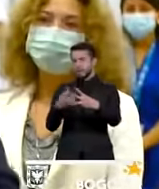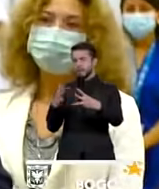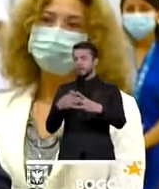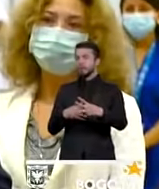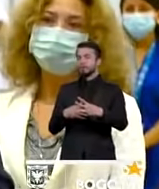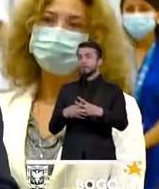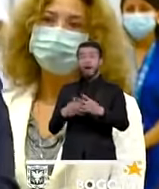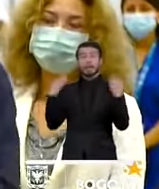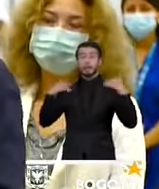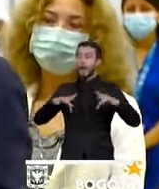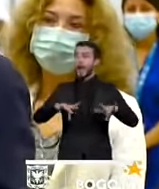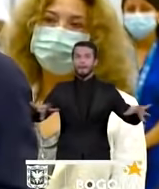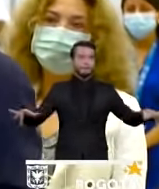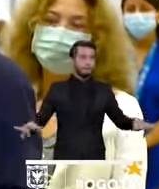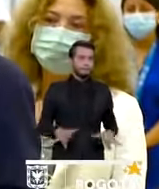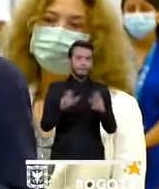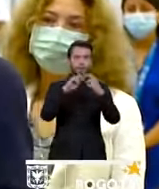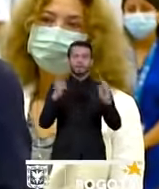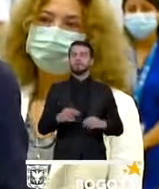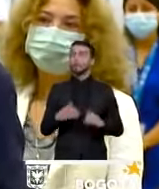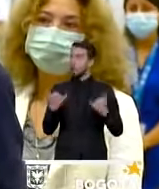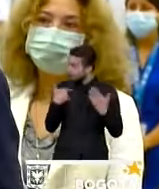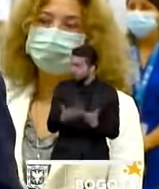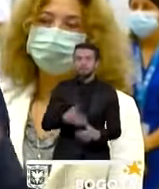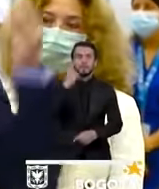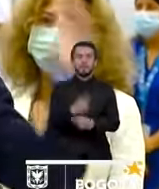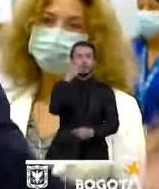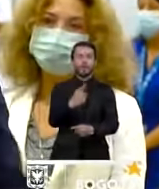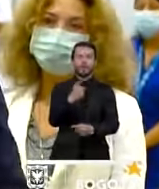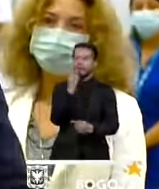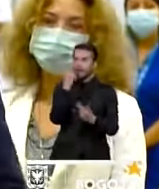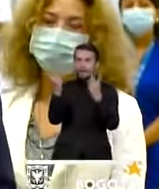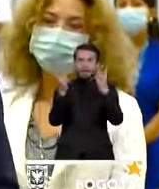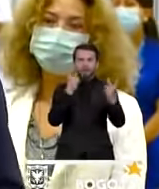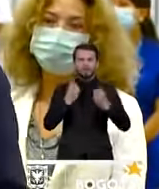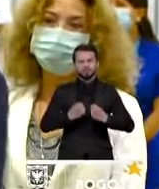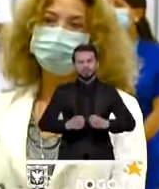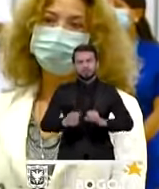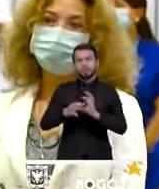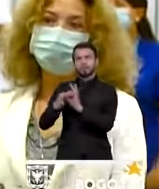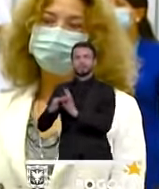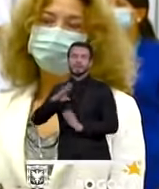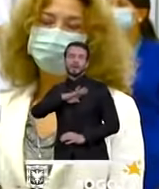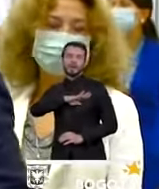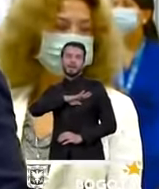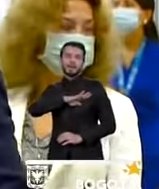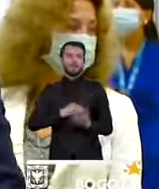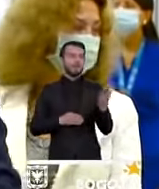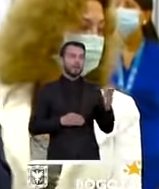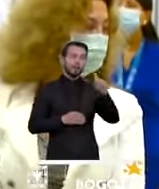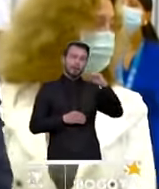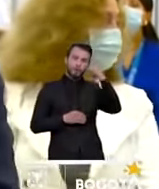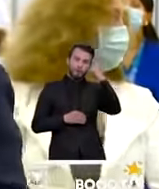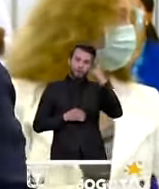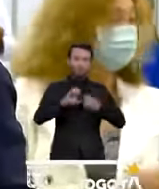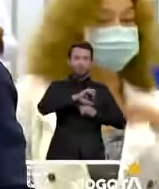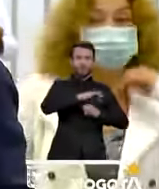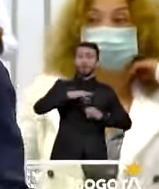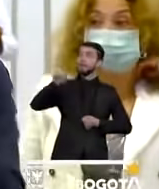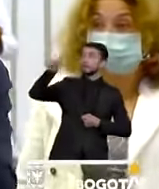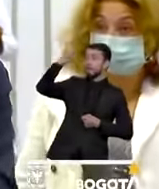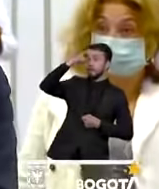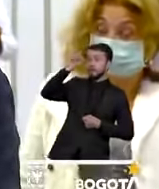una realidad. Es una realidad gracias a un esfuerzo conjunto de la Alcaldía Mayor de Bogotá, la Gobernación de Cundinamarca, el Gobierno